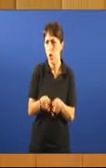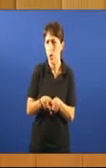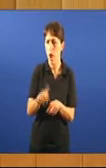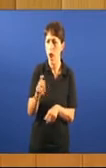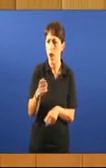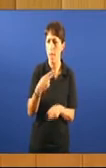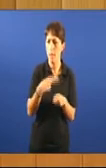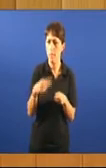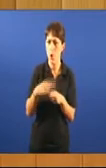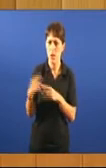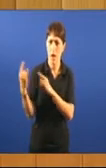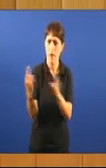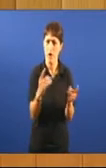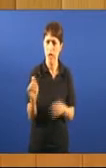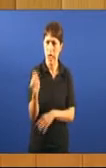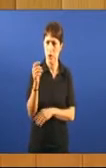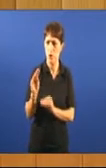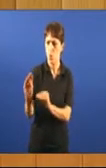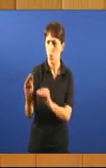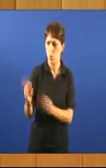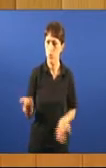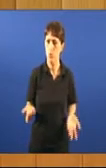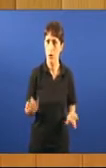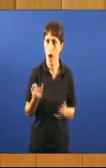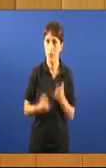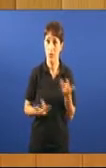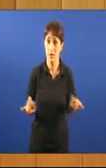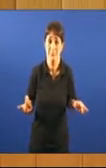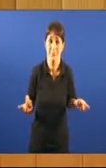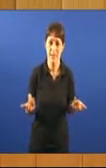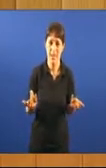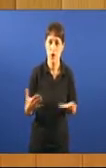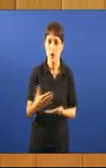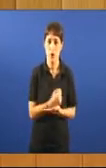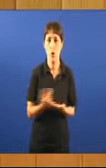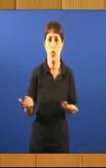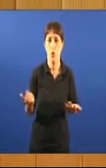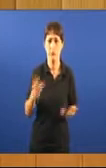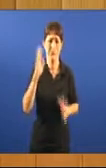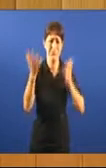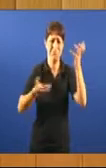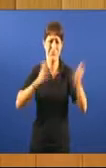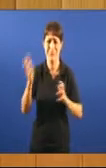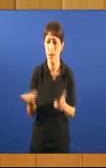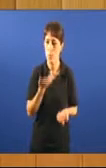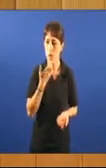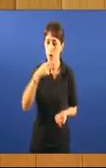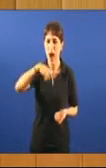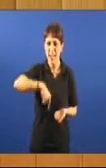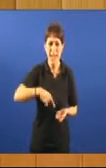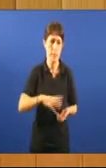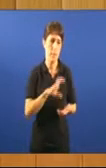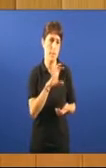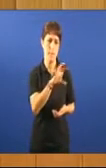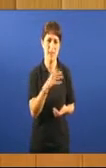vai a ver, señor Feijóo? Se está todo absolutamente a monte, como non os vai a ver? Se vivimos nun país